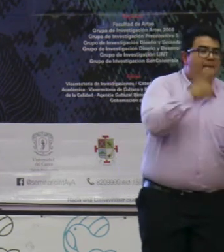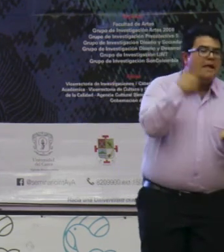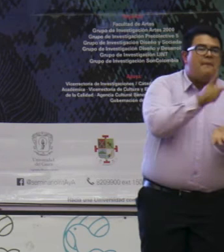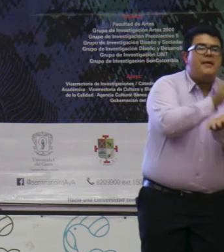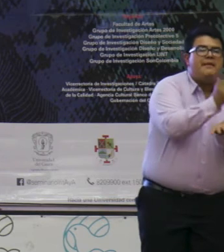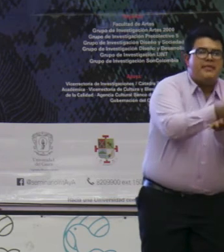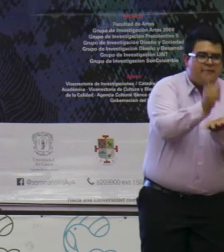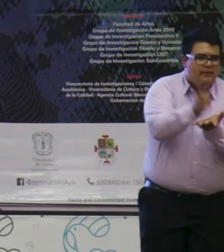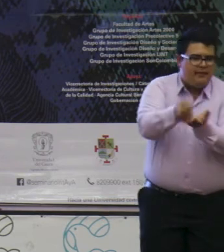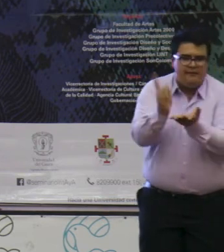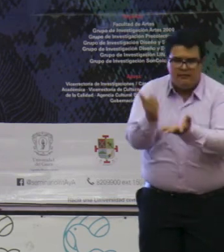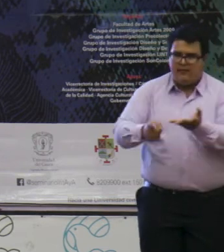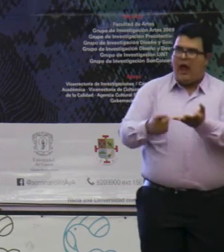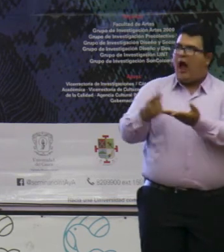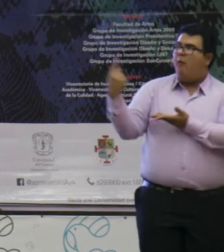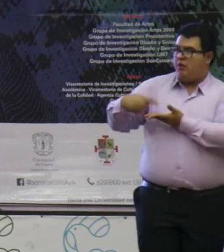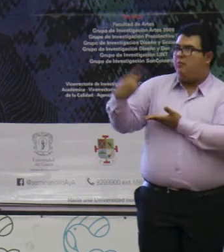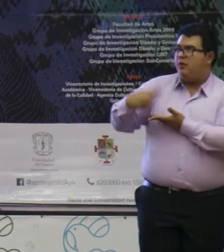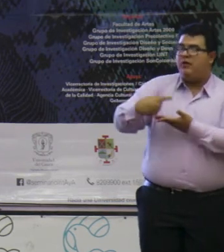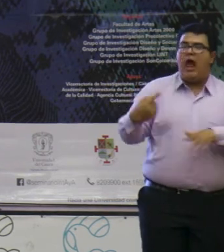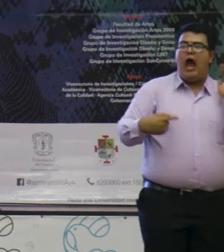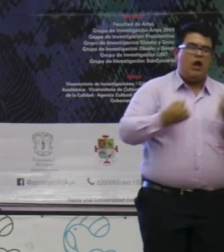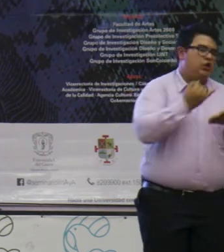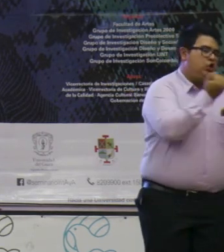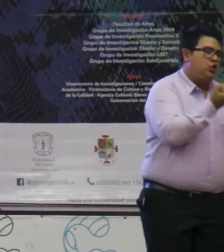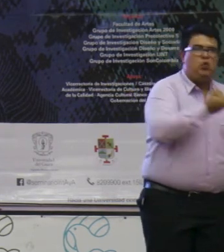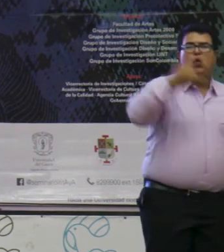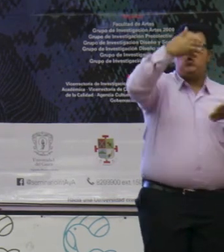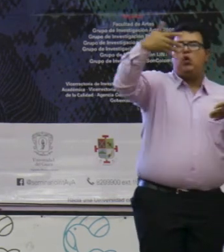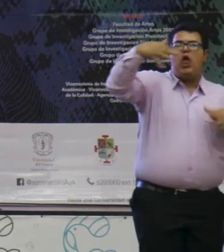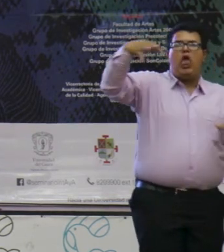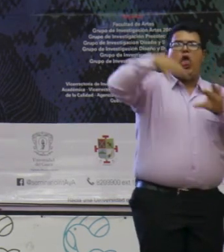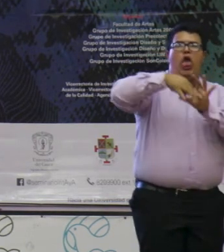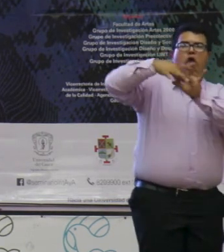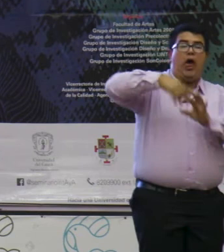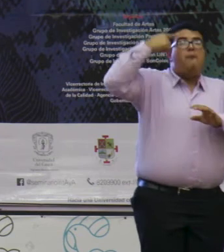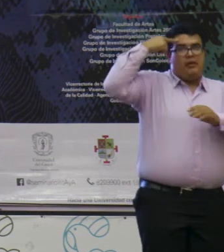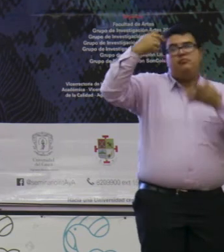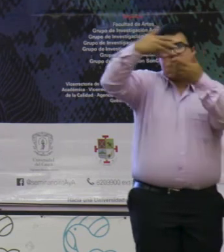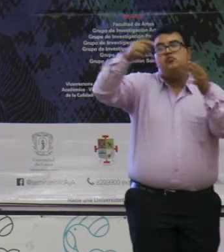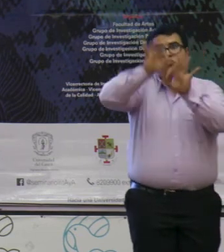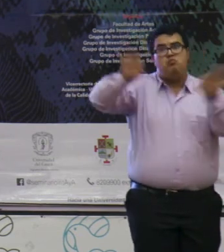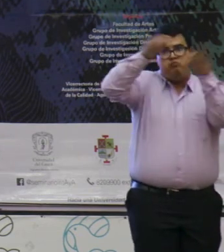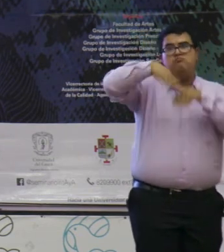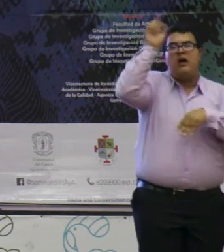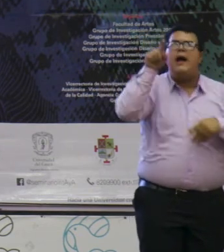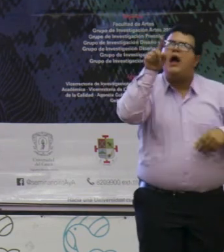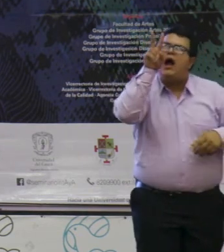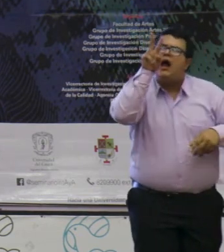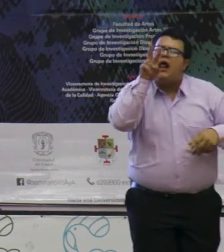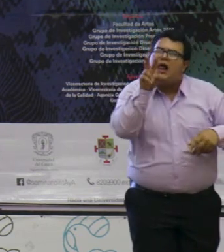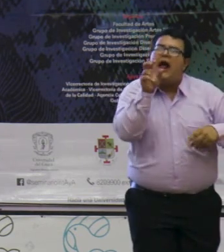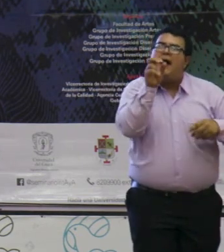Sí, de que la ilustración estaba ahí para que el texto se entendiera, porque realmente lo importante era el texto. De hecho, si revisan, van a encontrar que las definiciones más clásicas de la